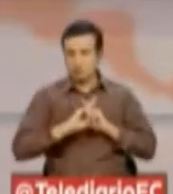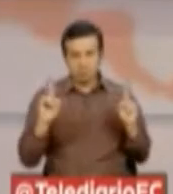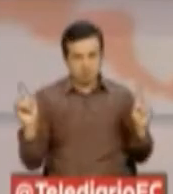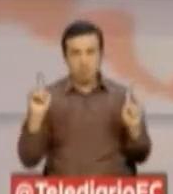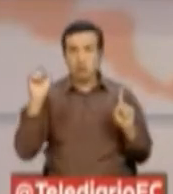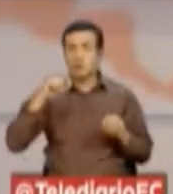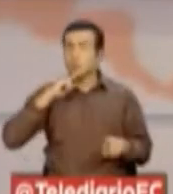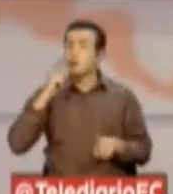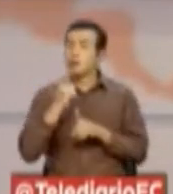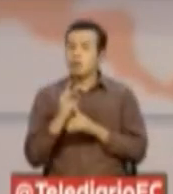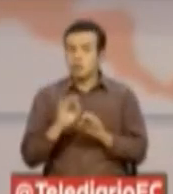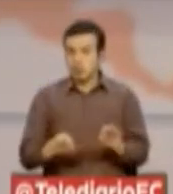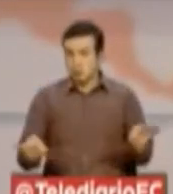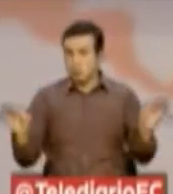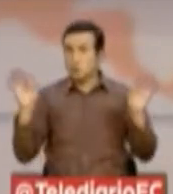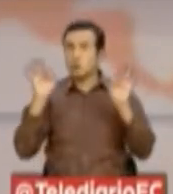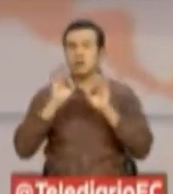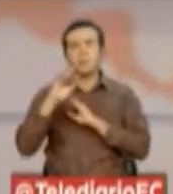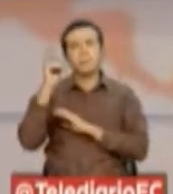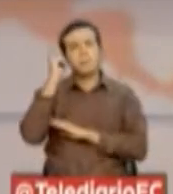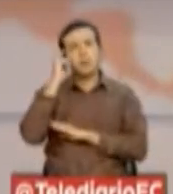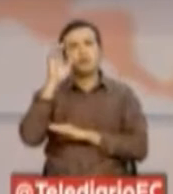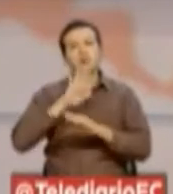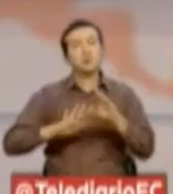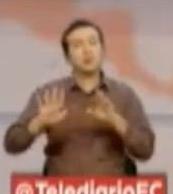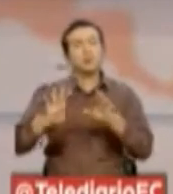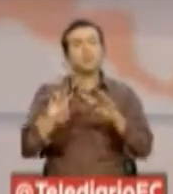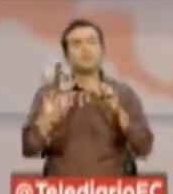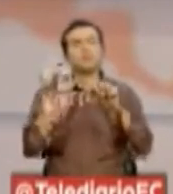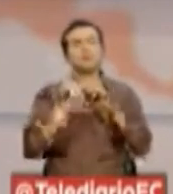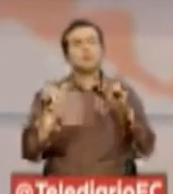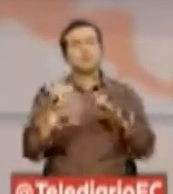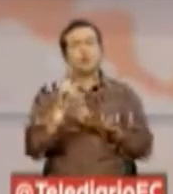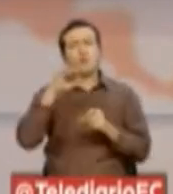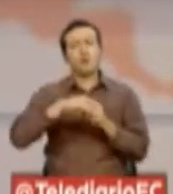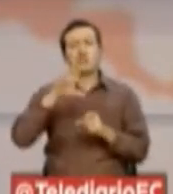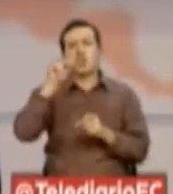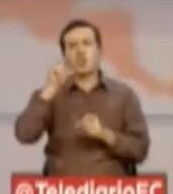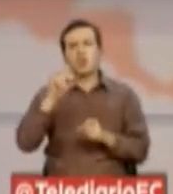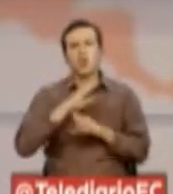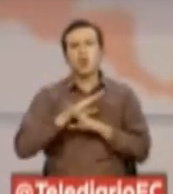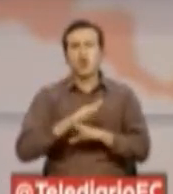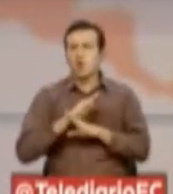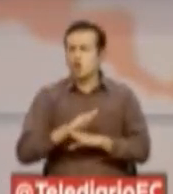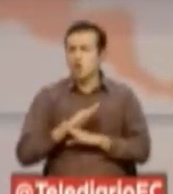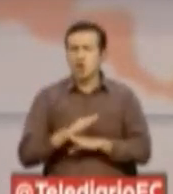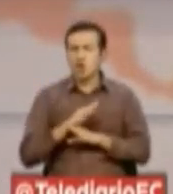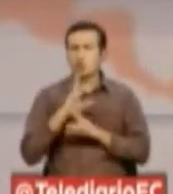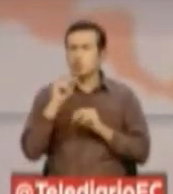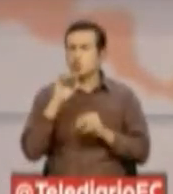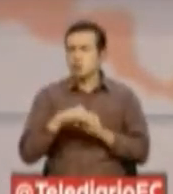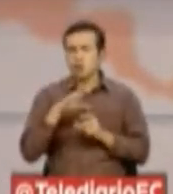importancia es que yo creo que en el país hay una serie de personas que votan no por rechazar el sistema no porque están de acuerdo con correa